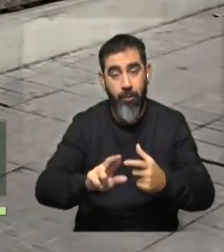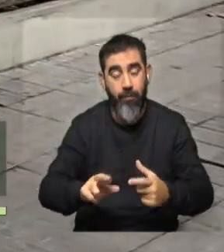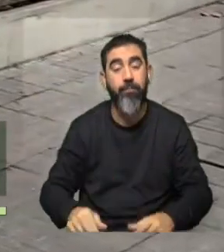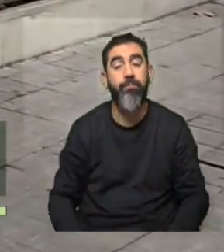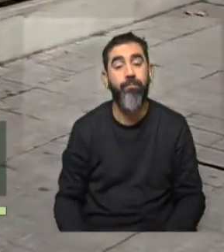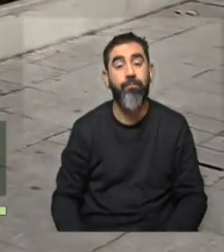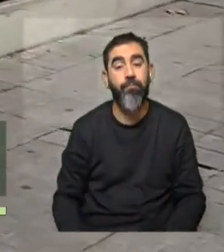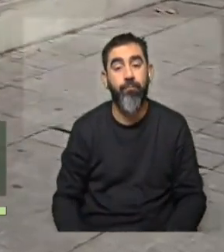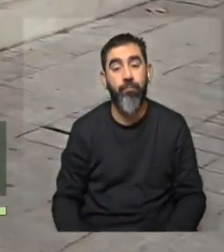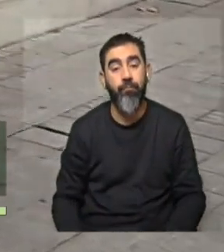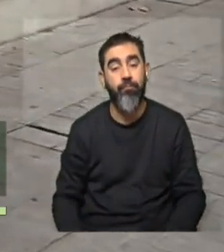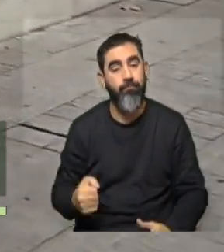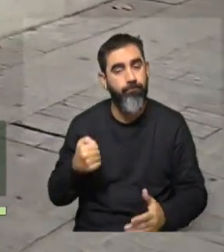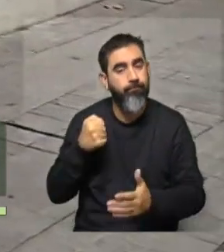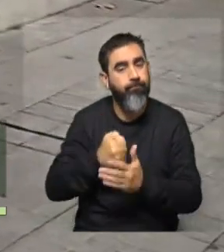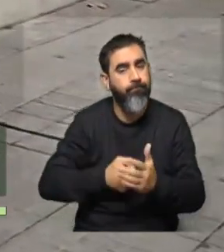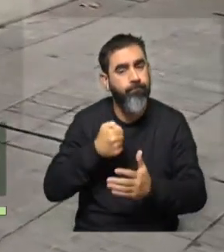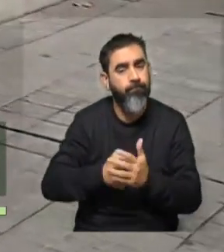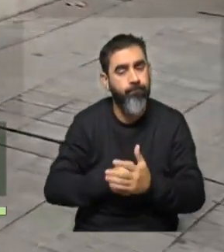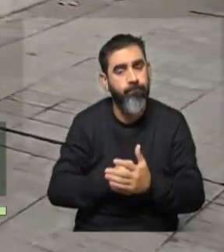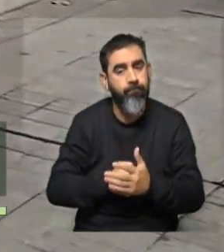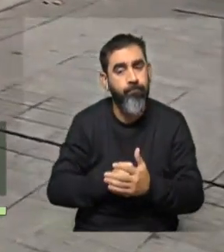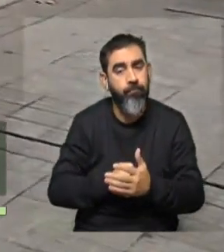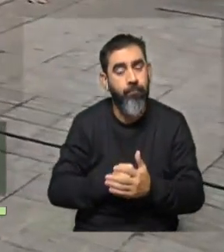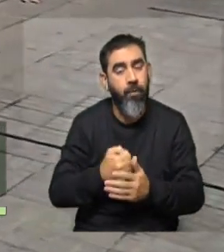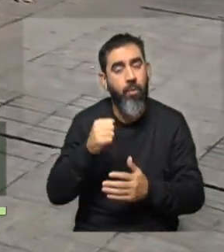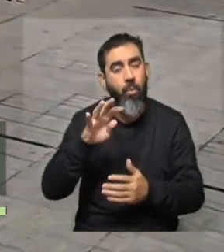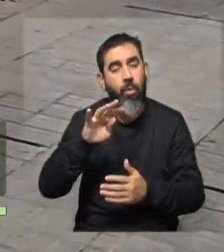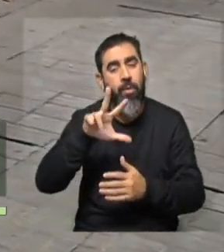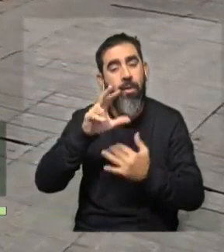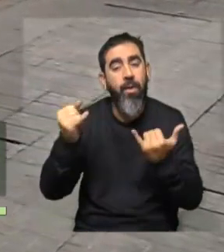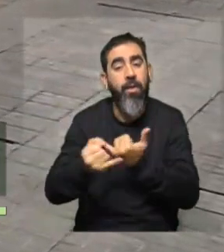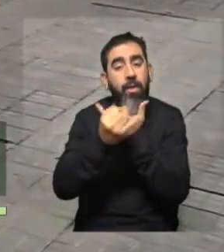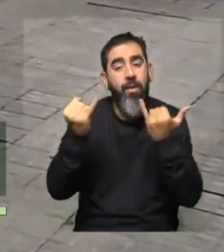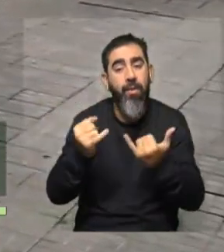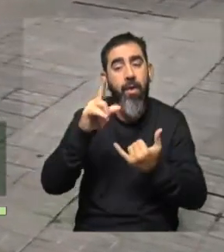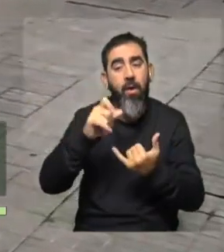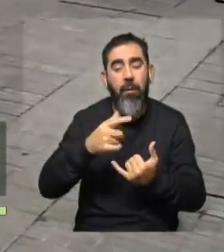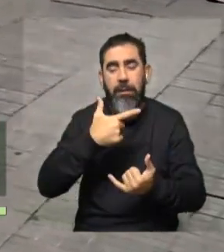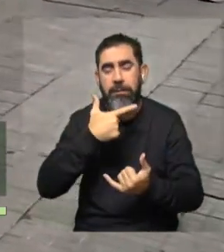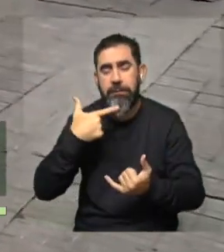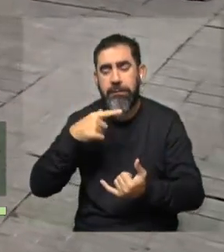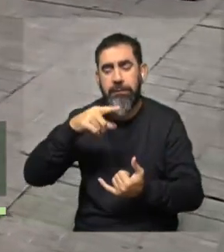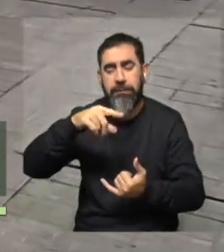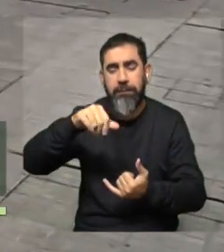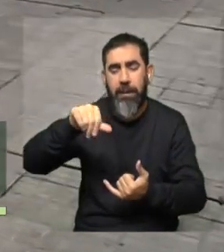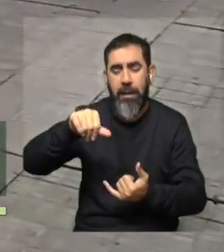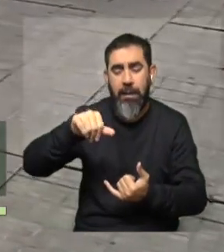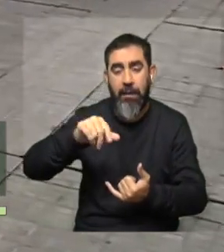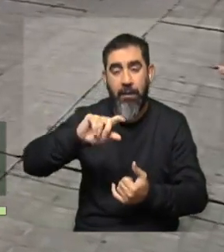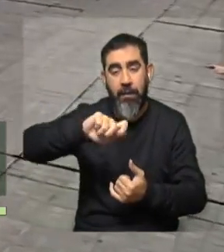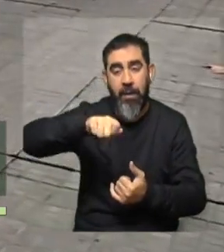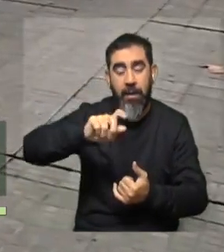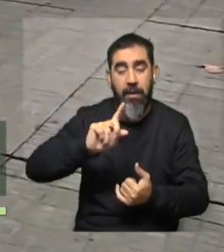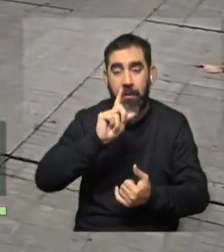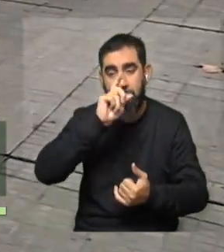seguimos insistiendo que finalmente luego de 43 días que el agua comenzó a salir salada por las canillas de los ciudadanos de Montevideo